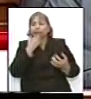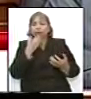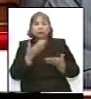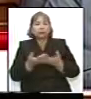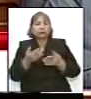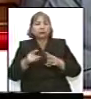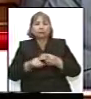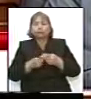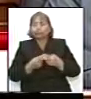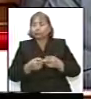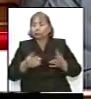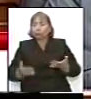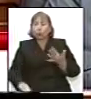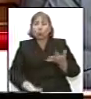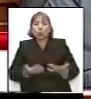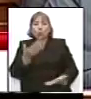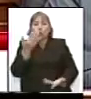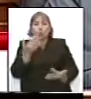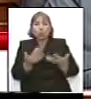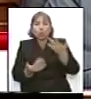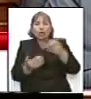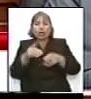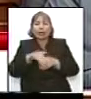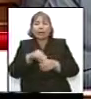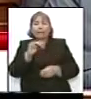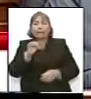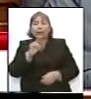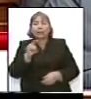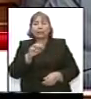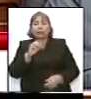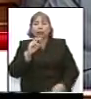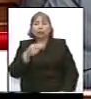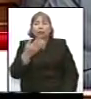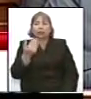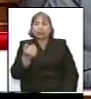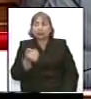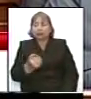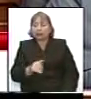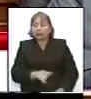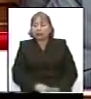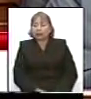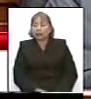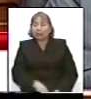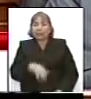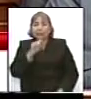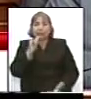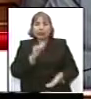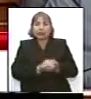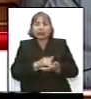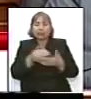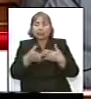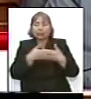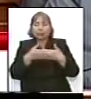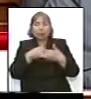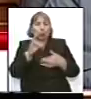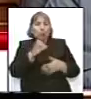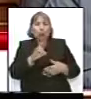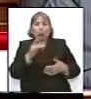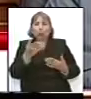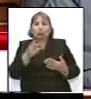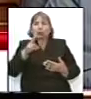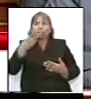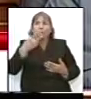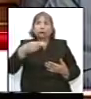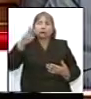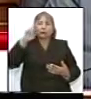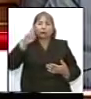del lamentable incendio que ocurrió en el mes de marzo del 2015 y que dejó inutilizable el segundo